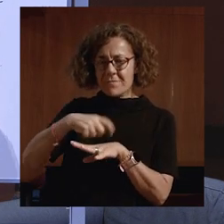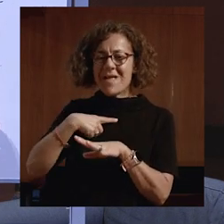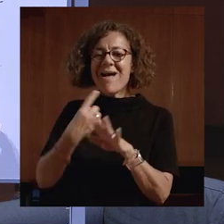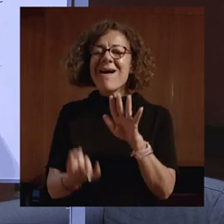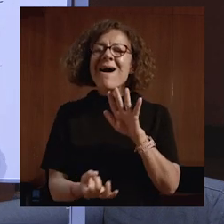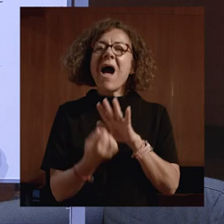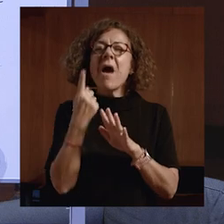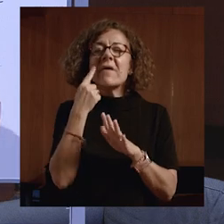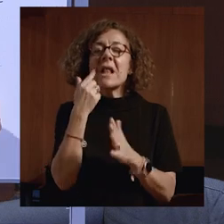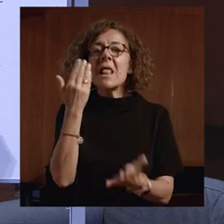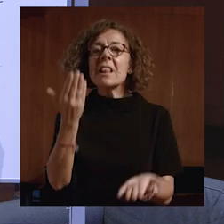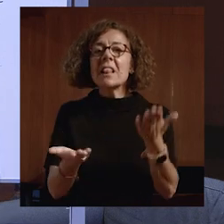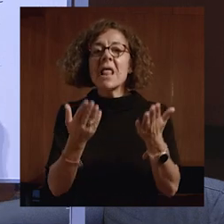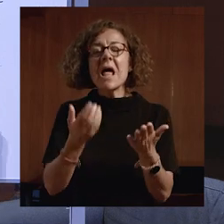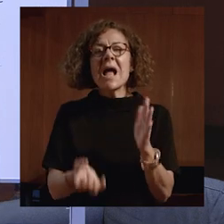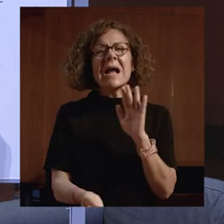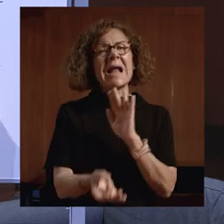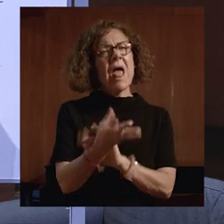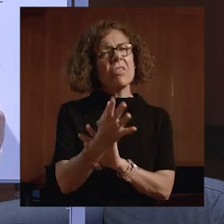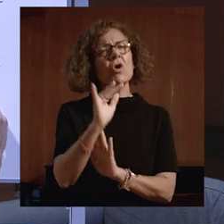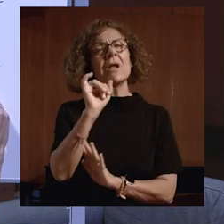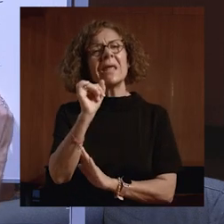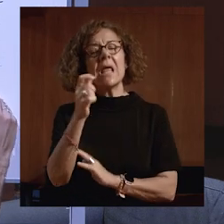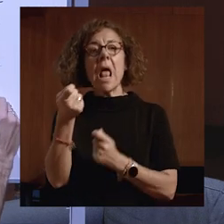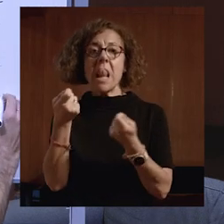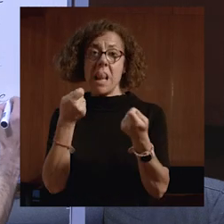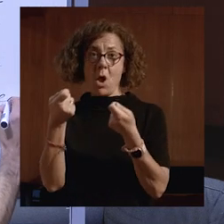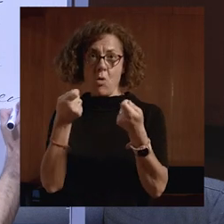y, voy a poner business, sí.